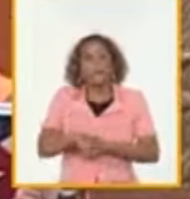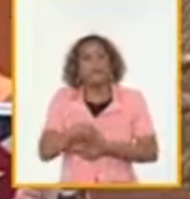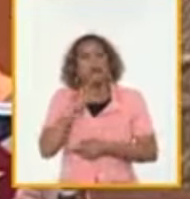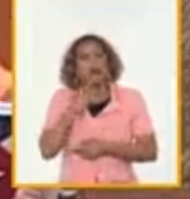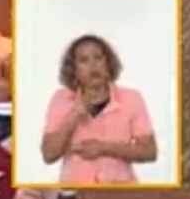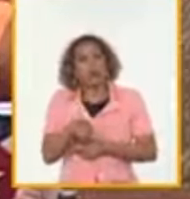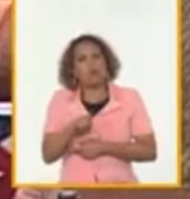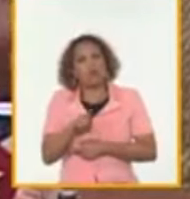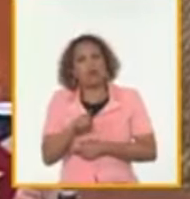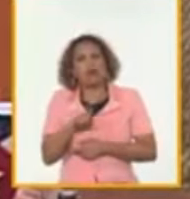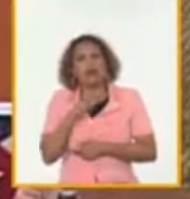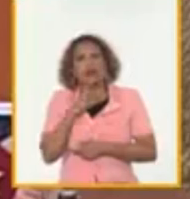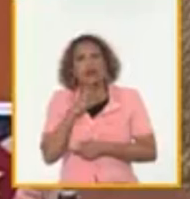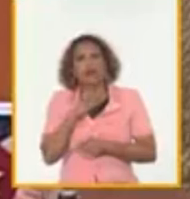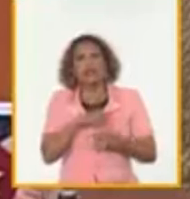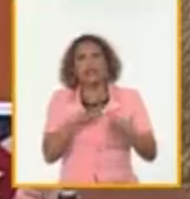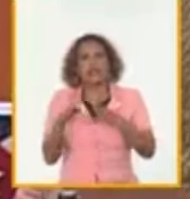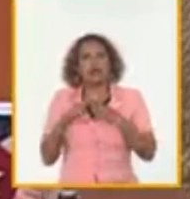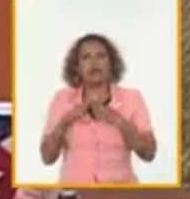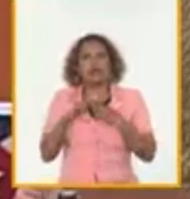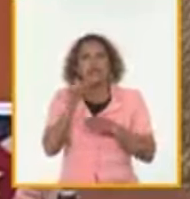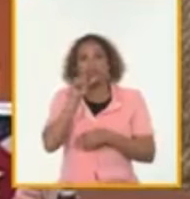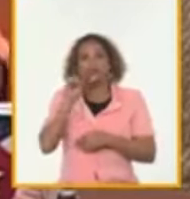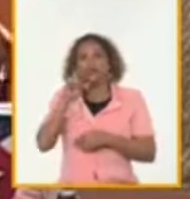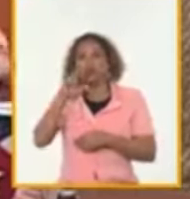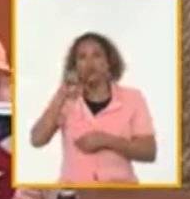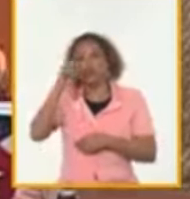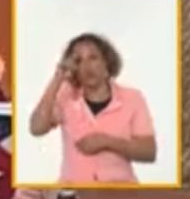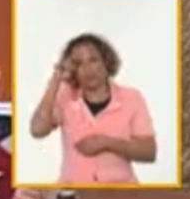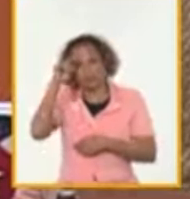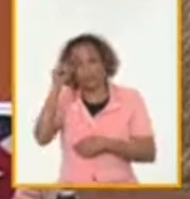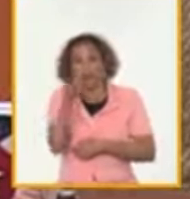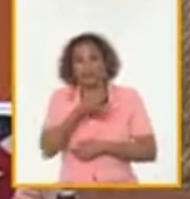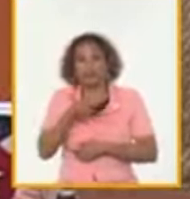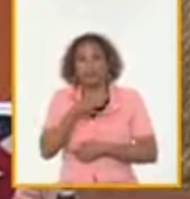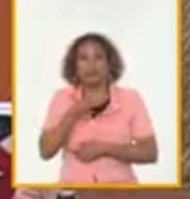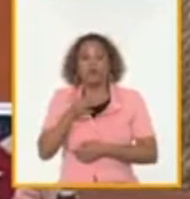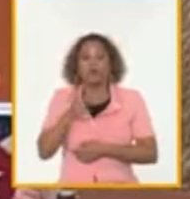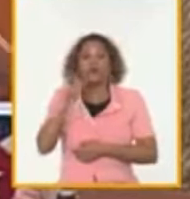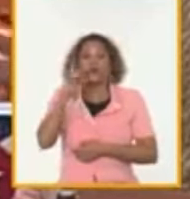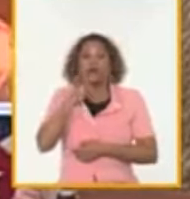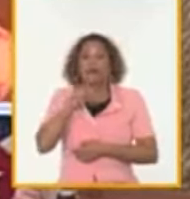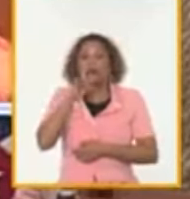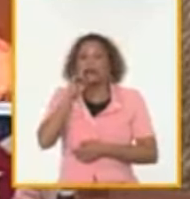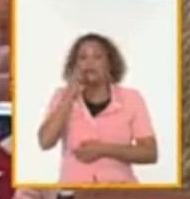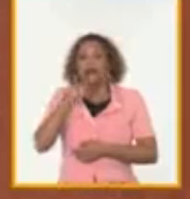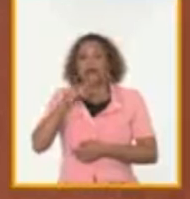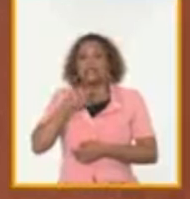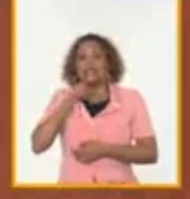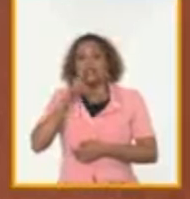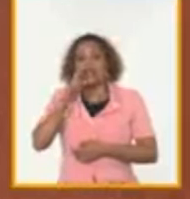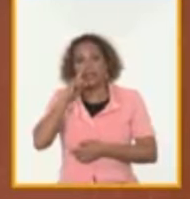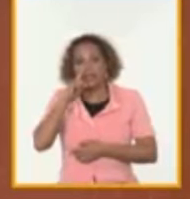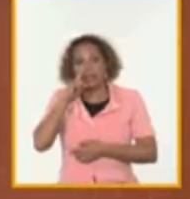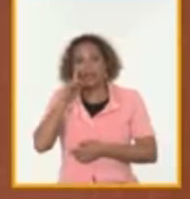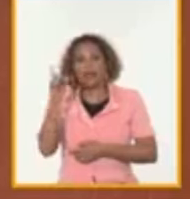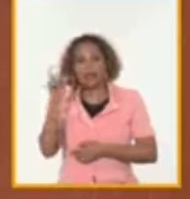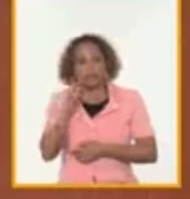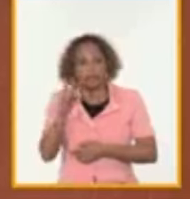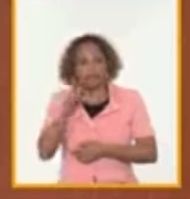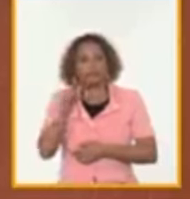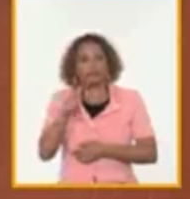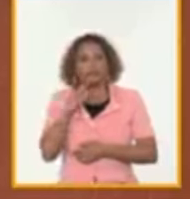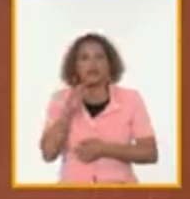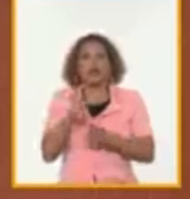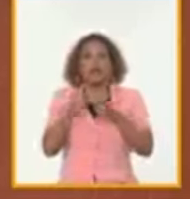ponerle la comunidad de dolores en el municipio caibarién estamos construyendo 49 viviendas se ha intencionado la telefonía